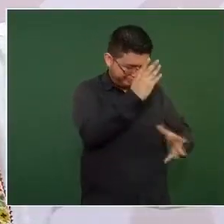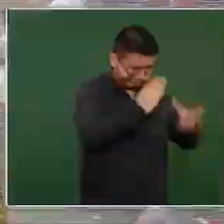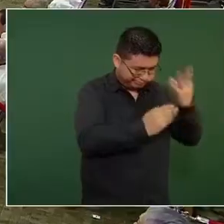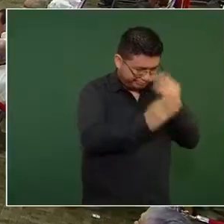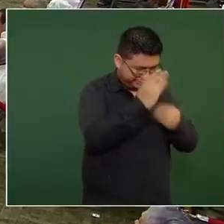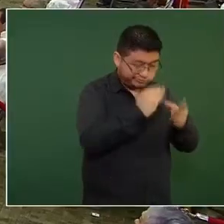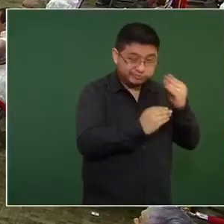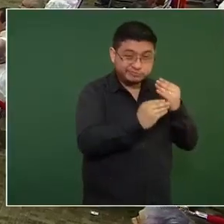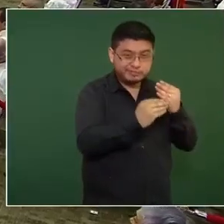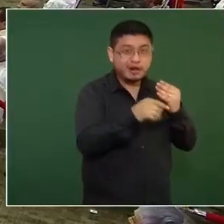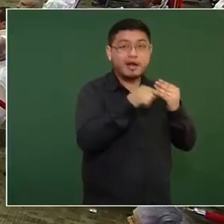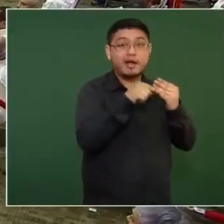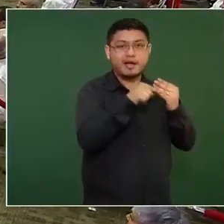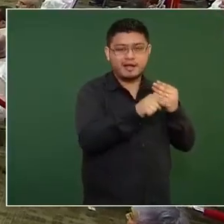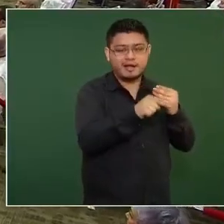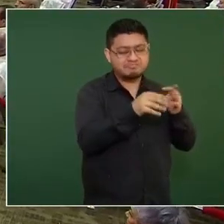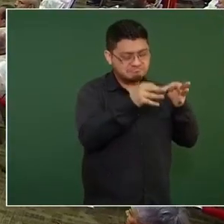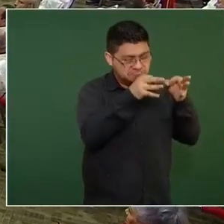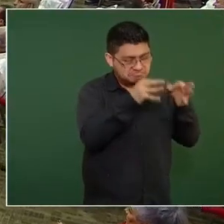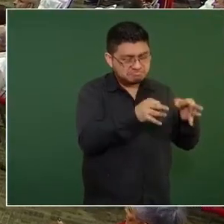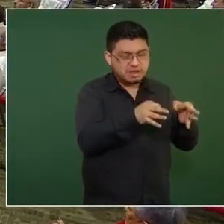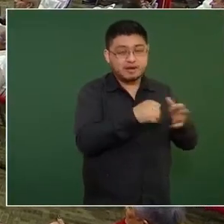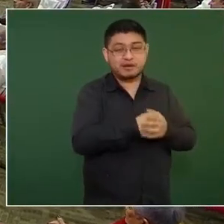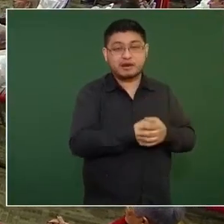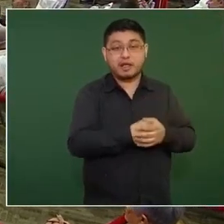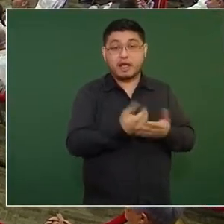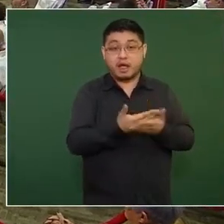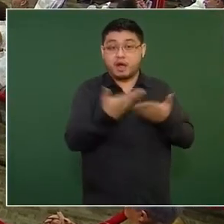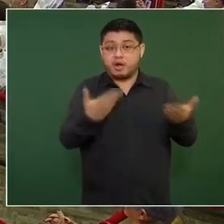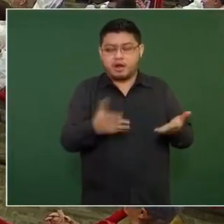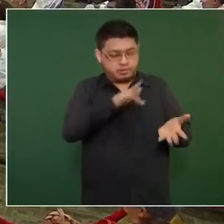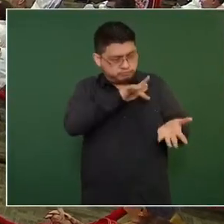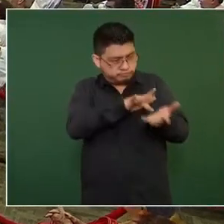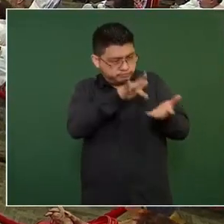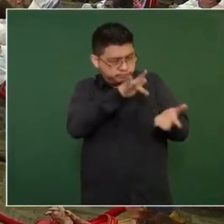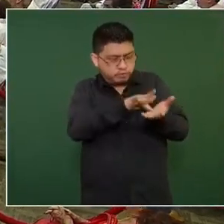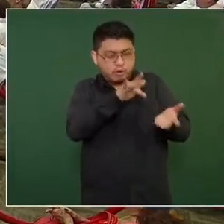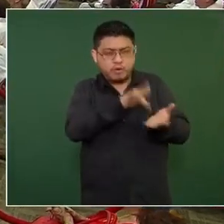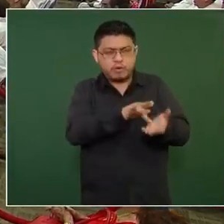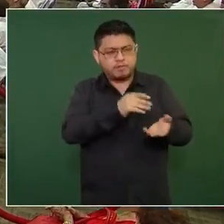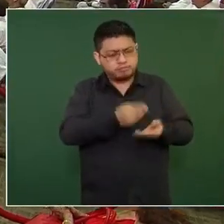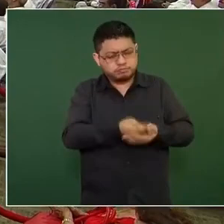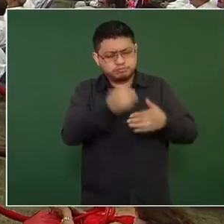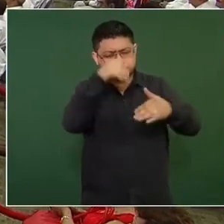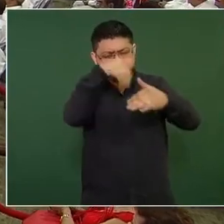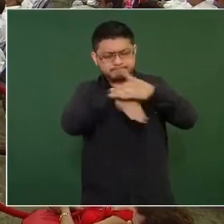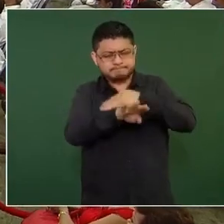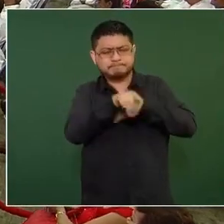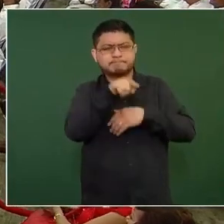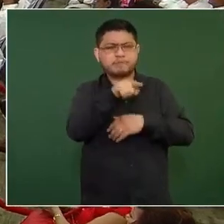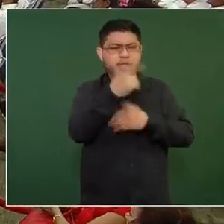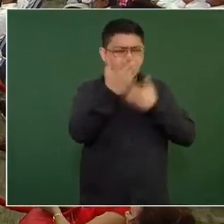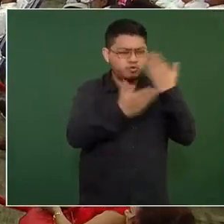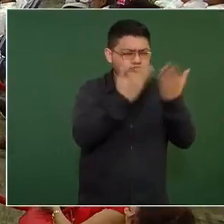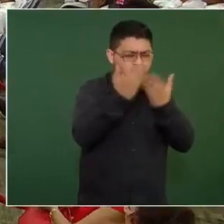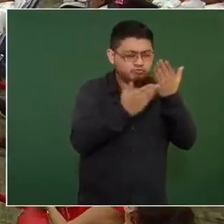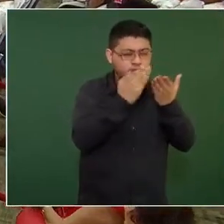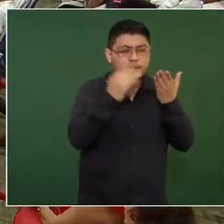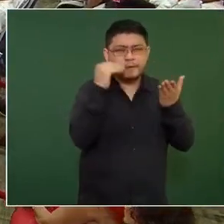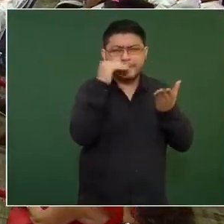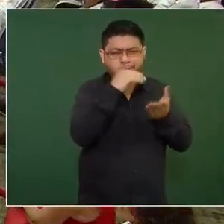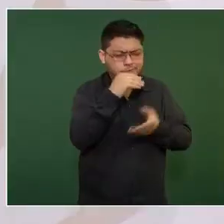le permitían becas o ingresar para formarse como